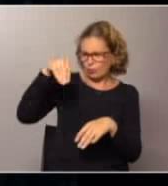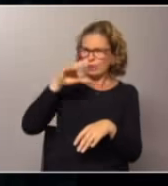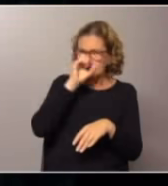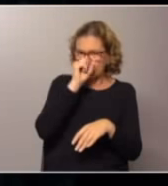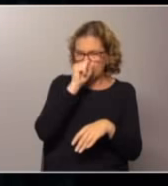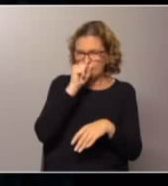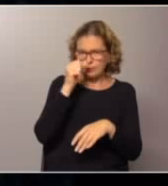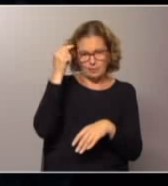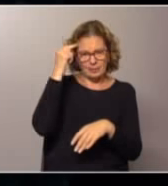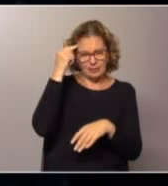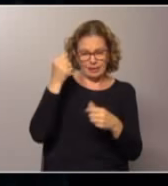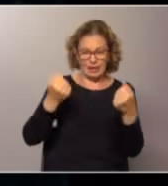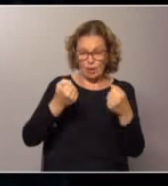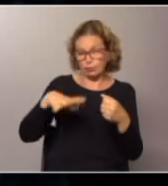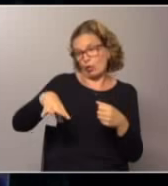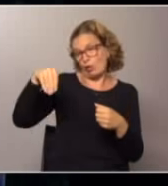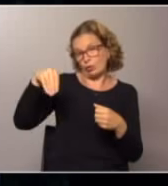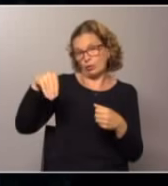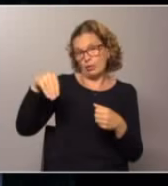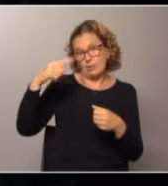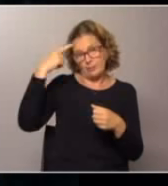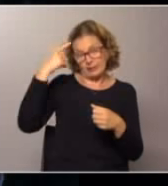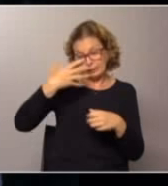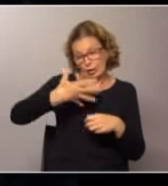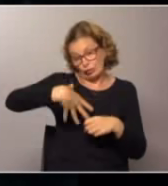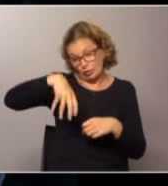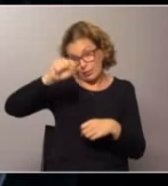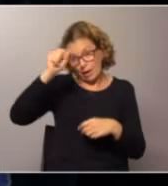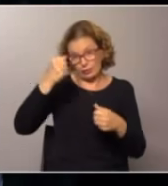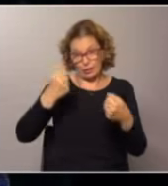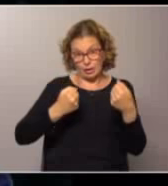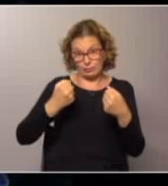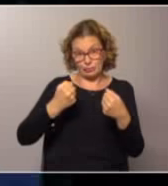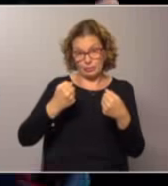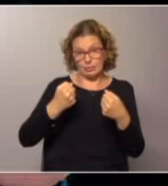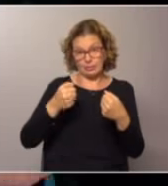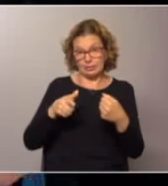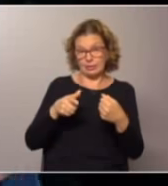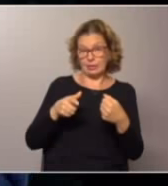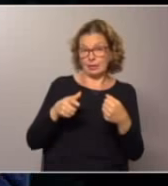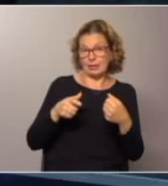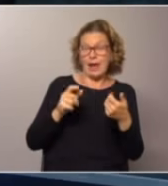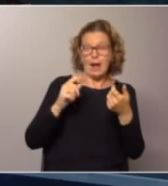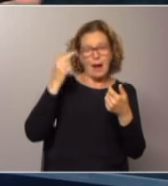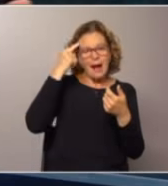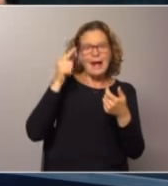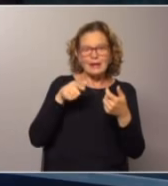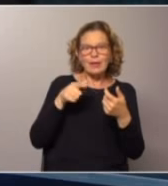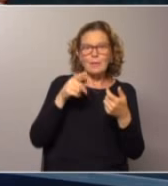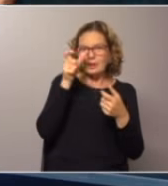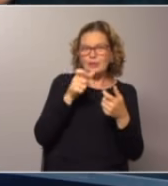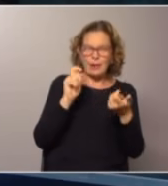auto se transformó en un cono es que te lo pincharon los compilación y estás piensa en redes que me convirtieron el autor un cono hay una frase